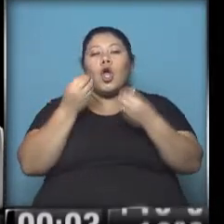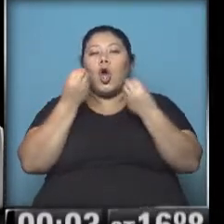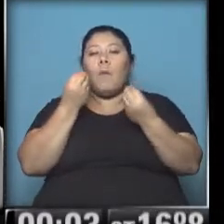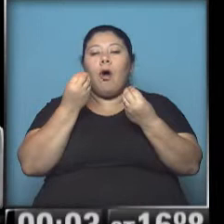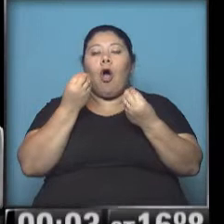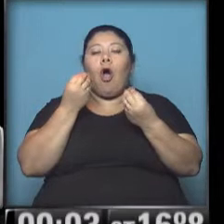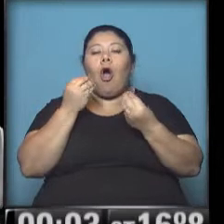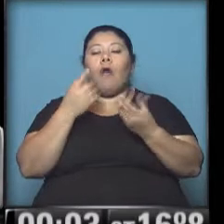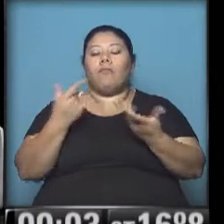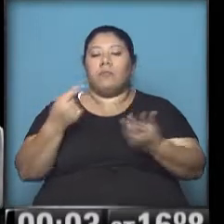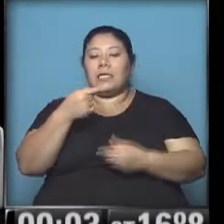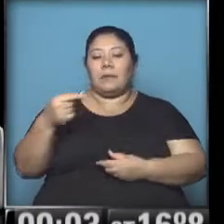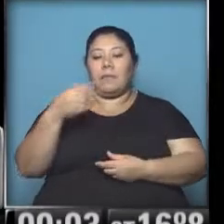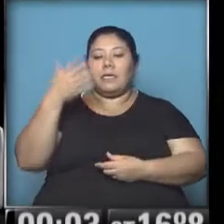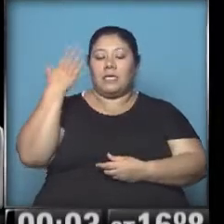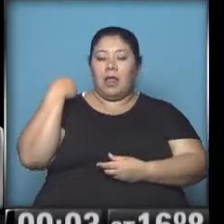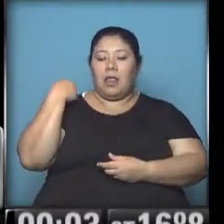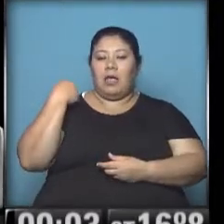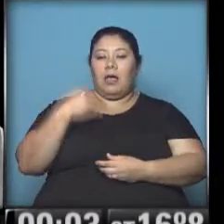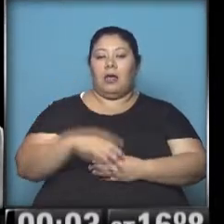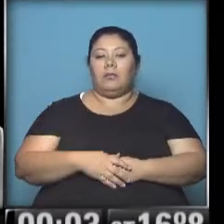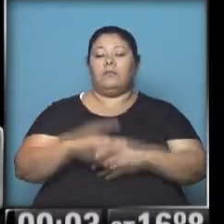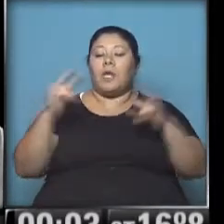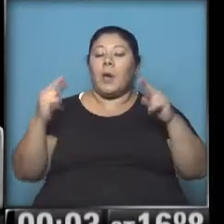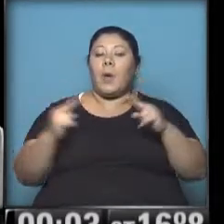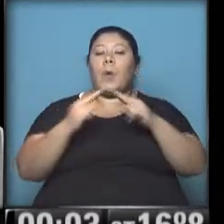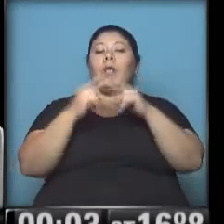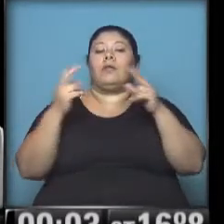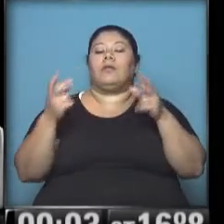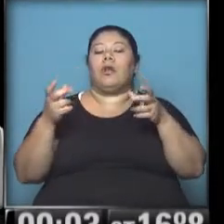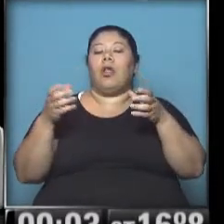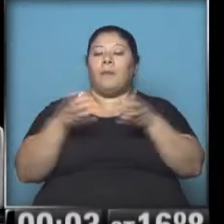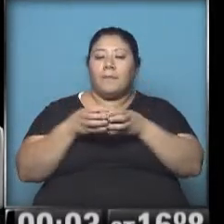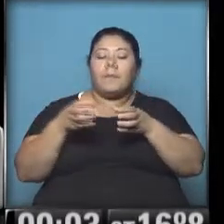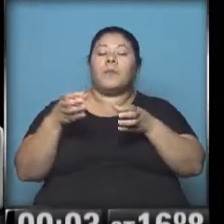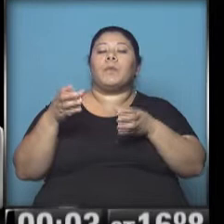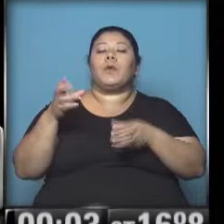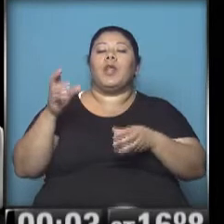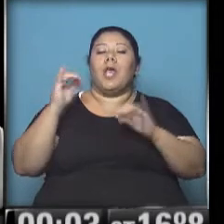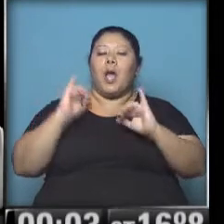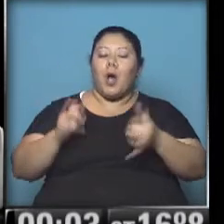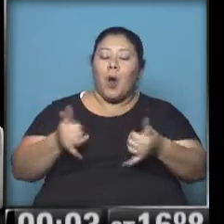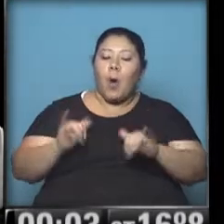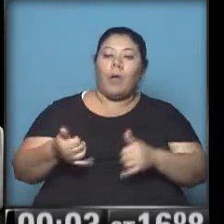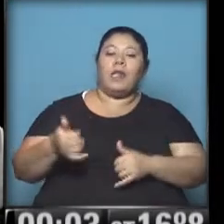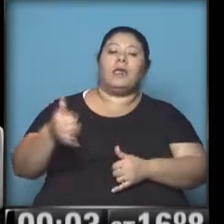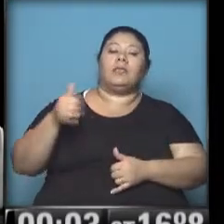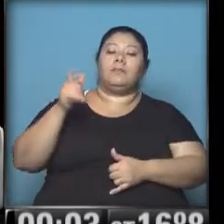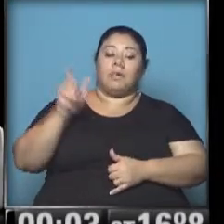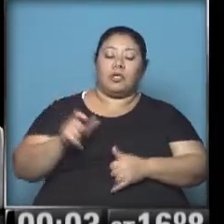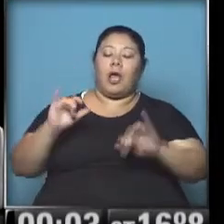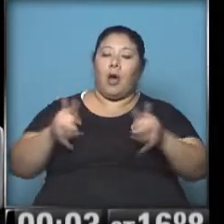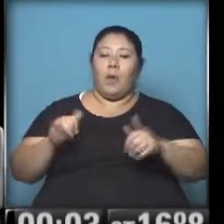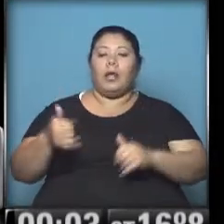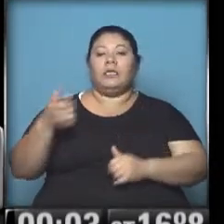La semana pasada, por ejemplo, hubo un encuentro de programación de chicos y jubilados como para que aprendan a programar. Hay toda una actividad bastante